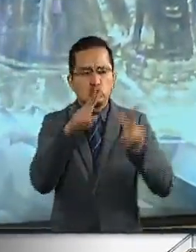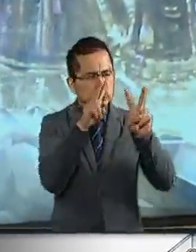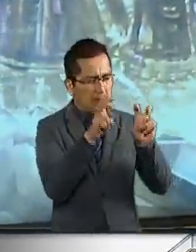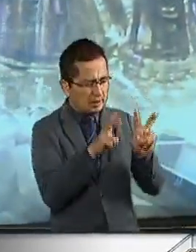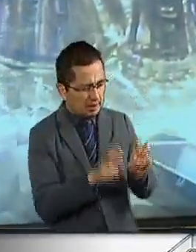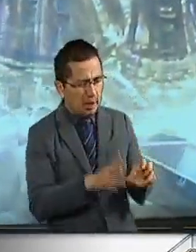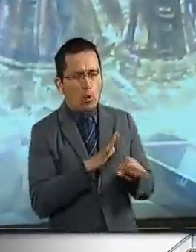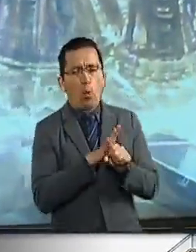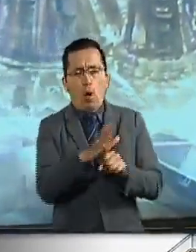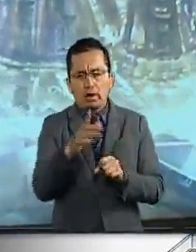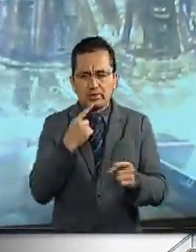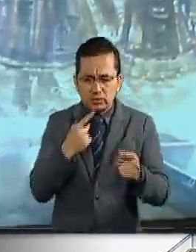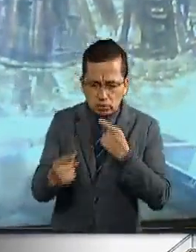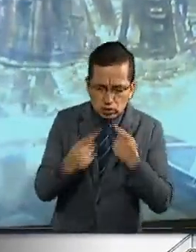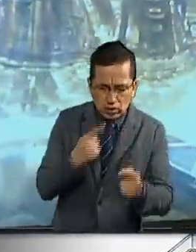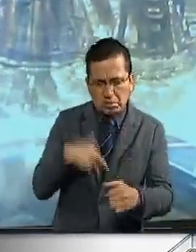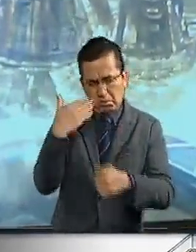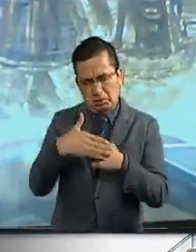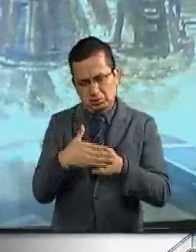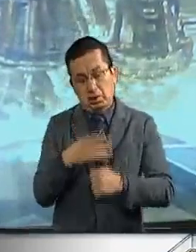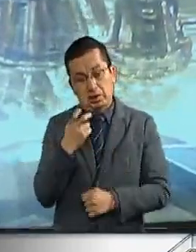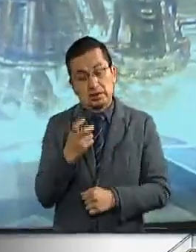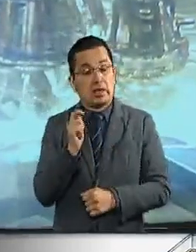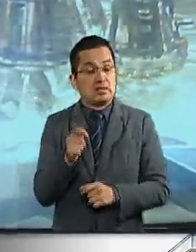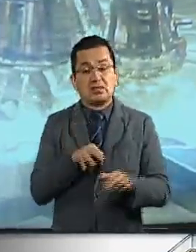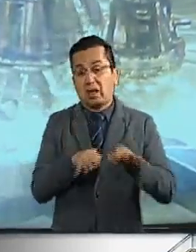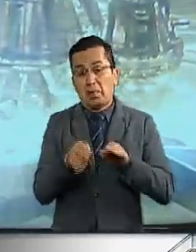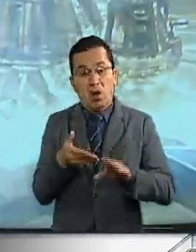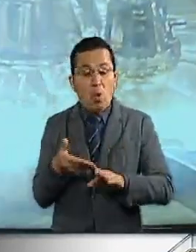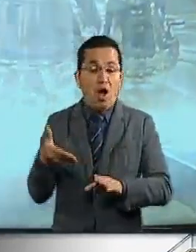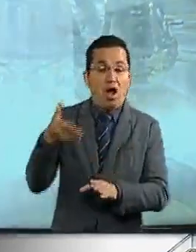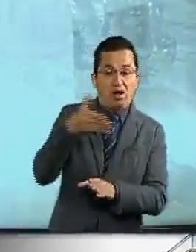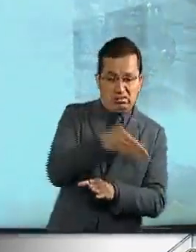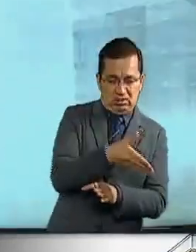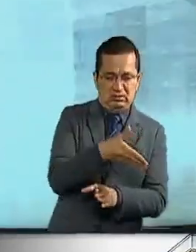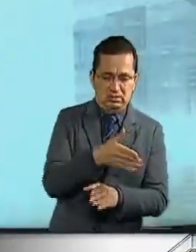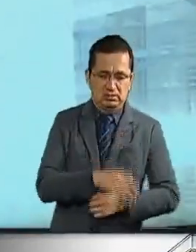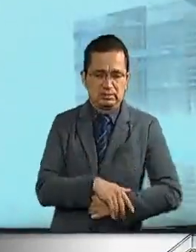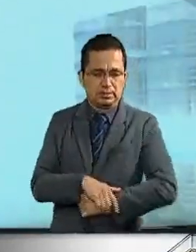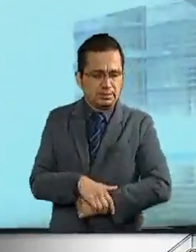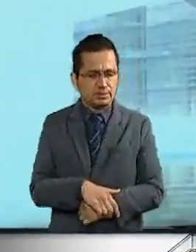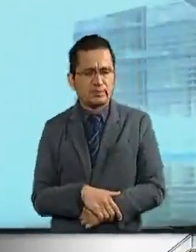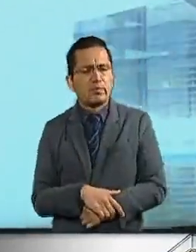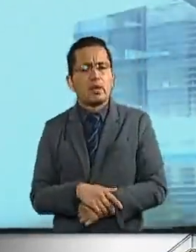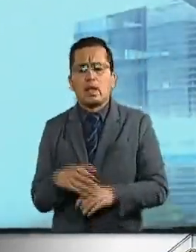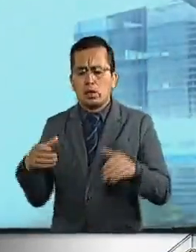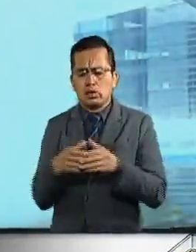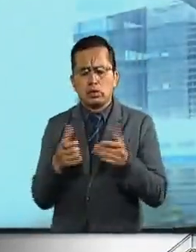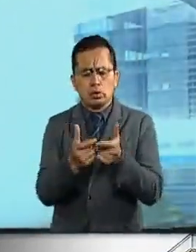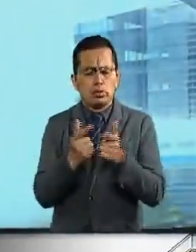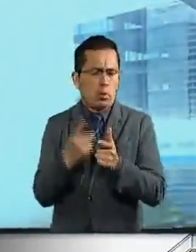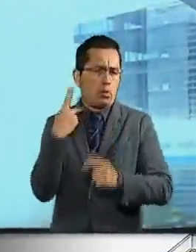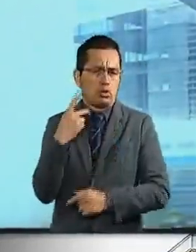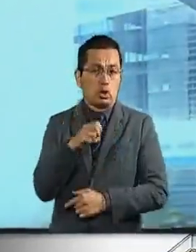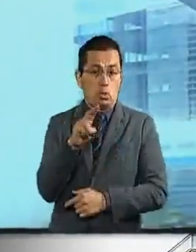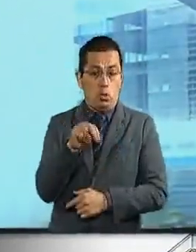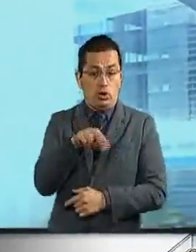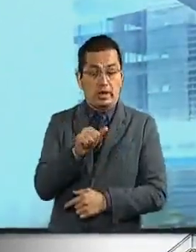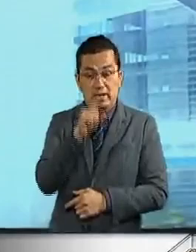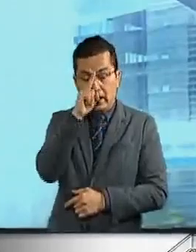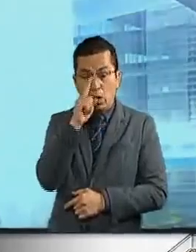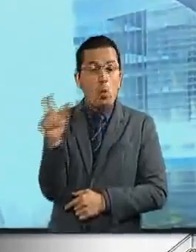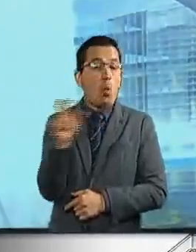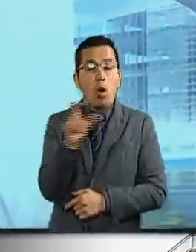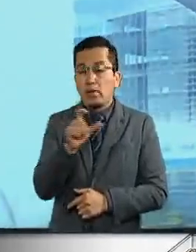de tomar posturas y todo ese trabajo previo que se necesita Así es en el caso de morena se va a realizar hay que